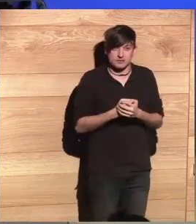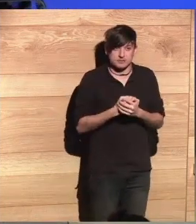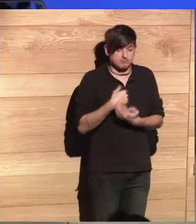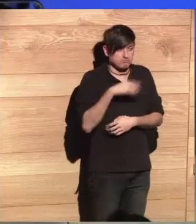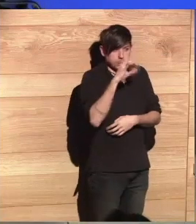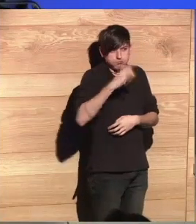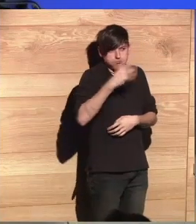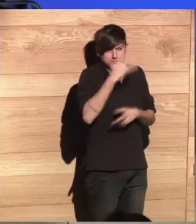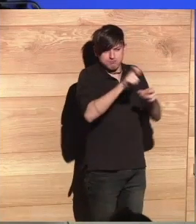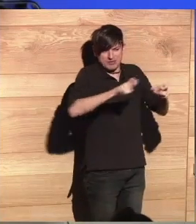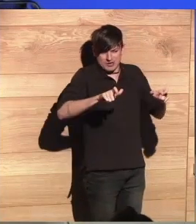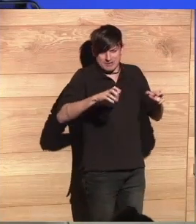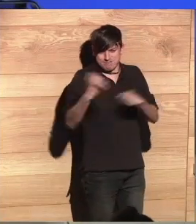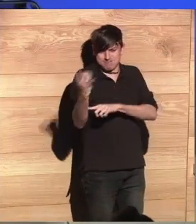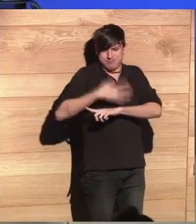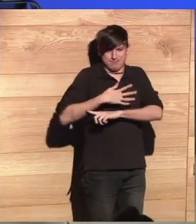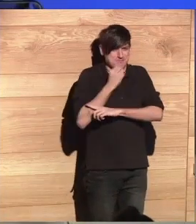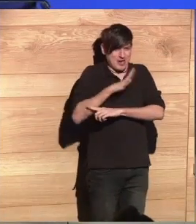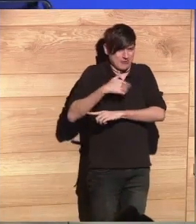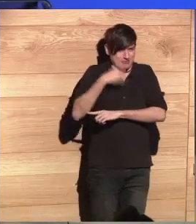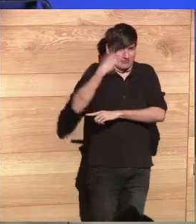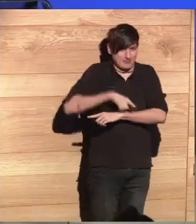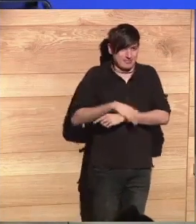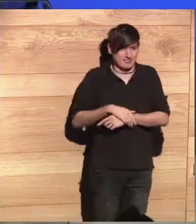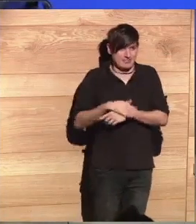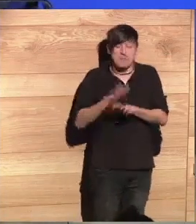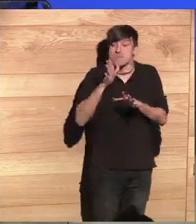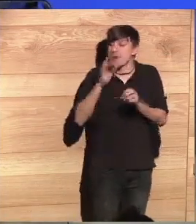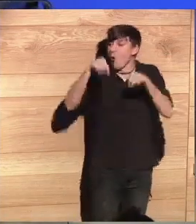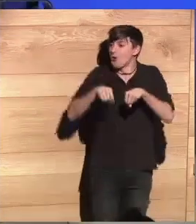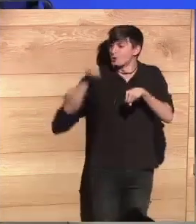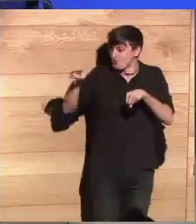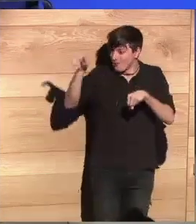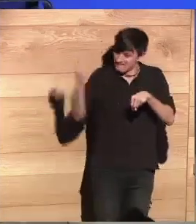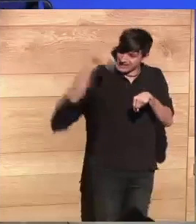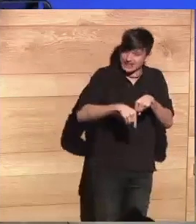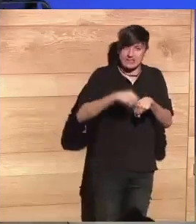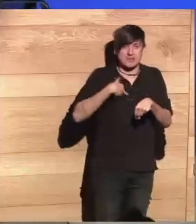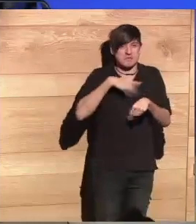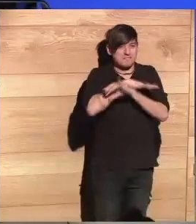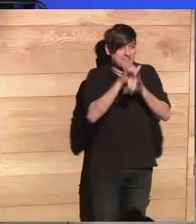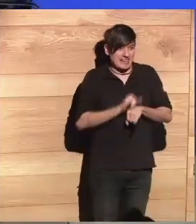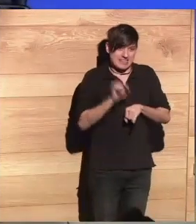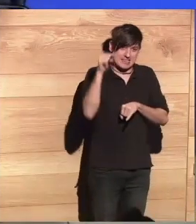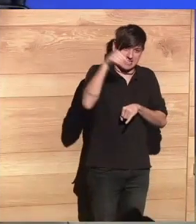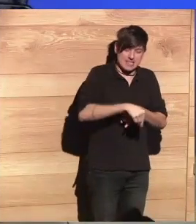se me ocurren un montón de personas mejores para tenerte como... Pero hoy estás tú aquí. Pero estoy muy feliz de estar